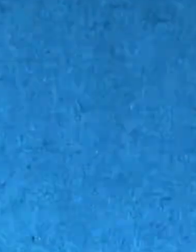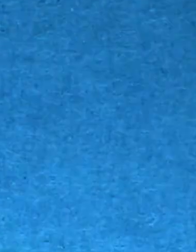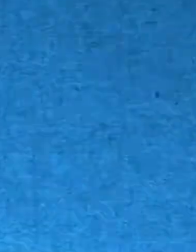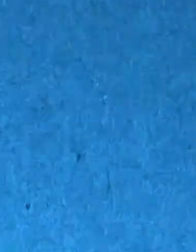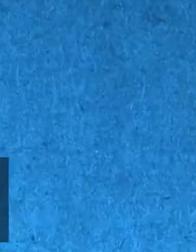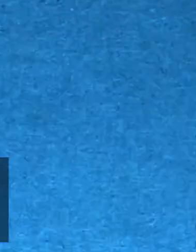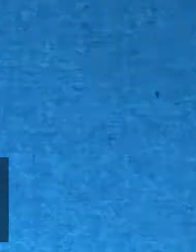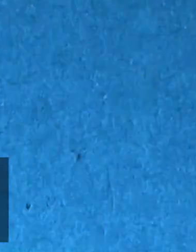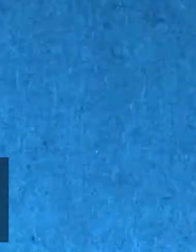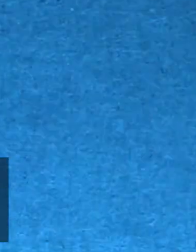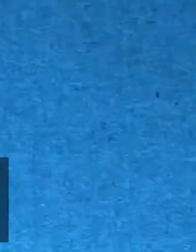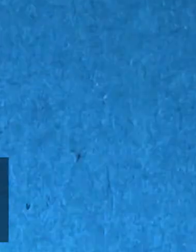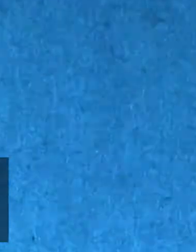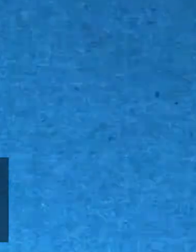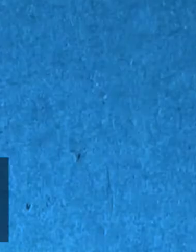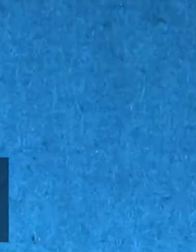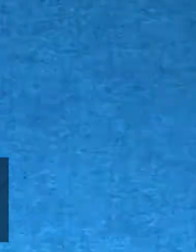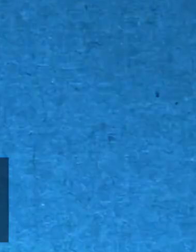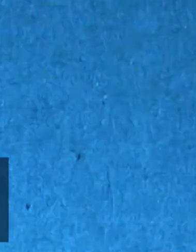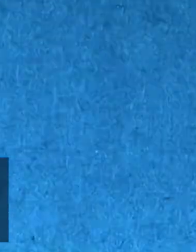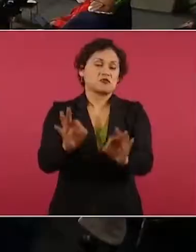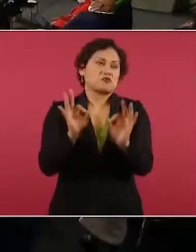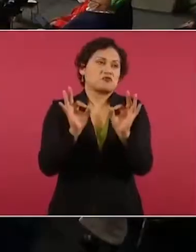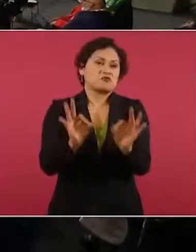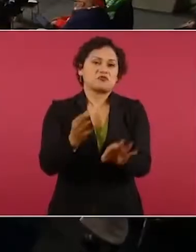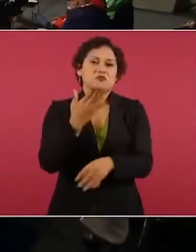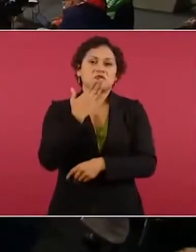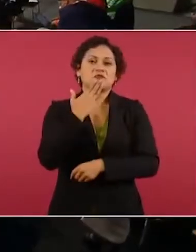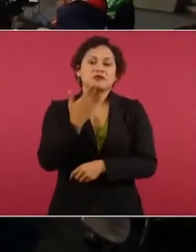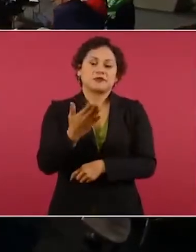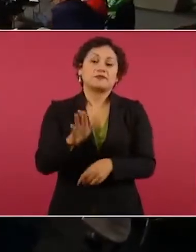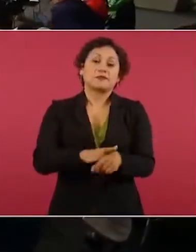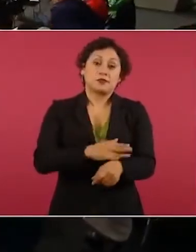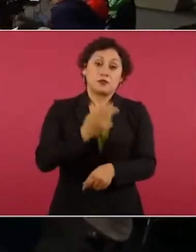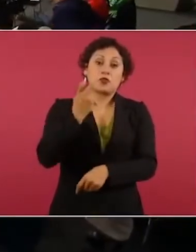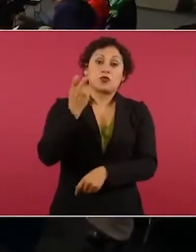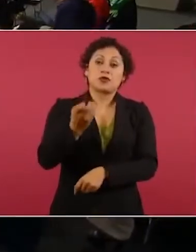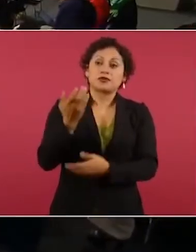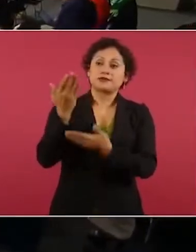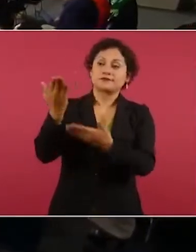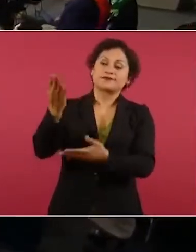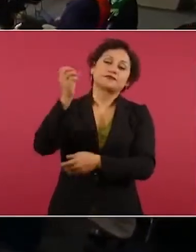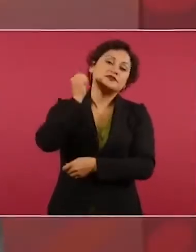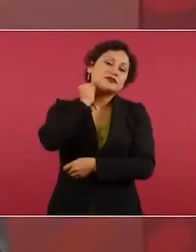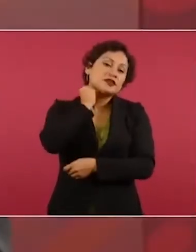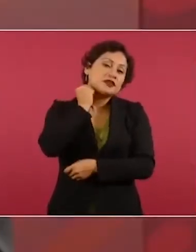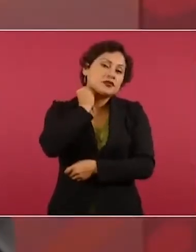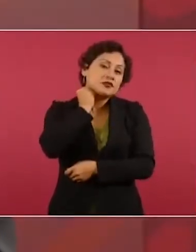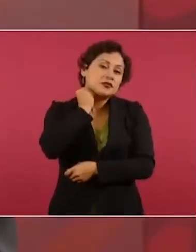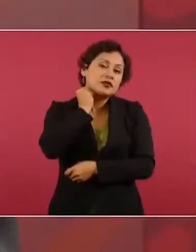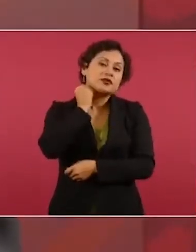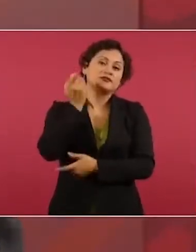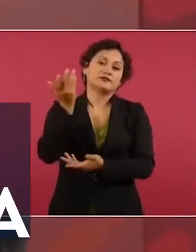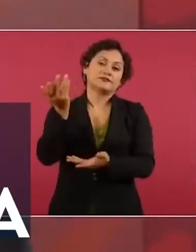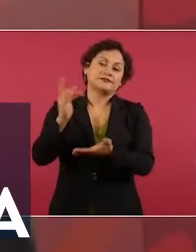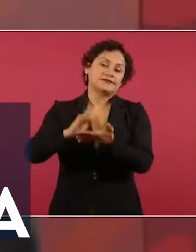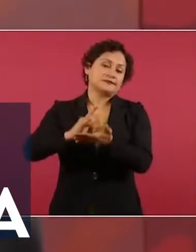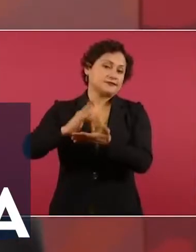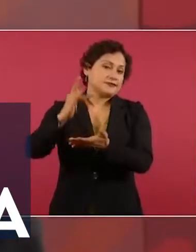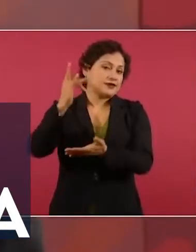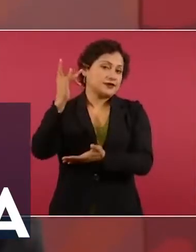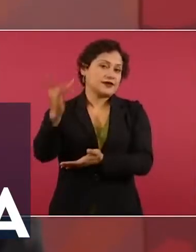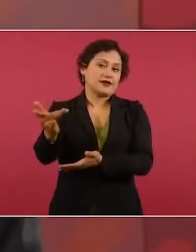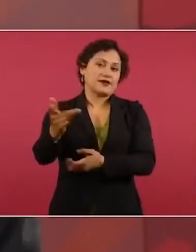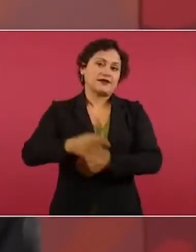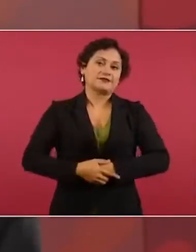toma de decisiones en materia de seguridad pública. El presidente López Obrador agradeció a los senadores de la oposición el apoyo